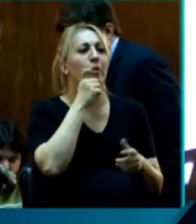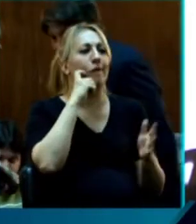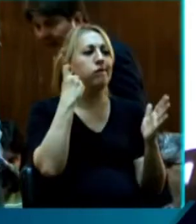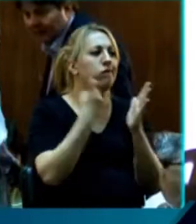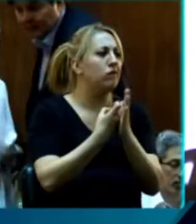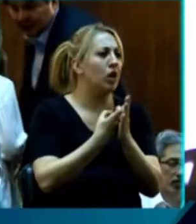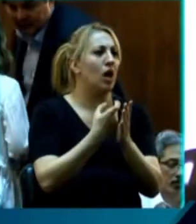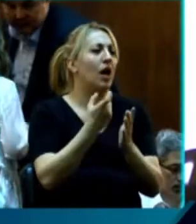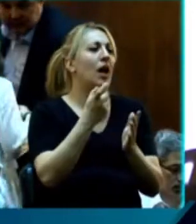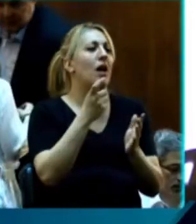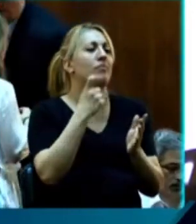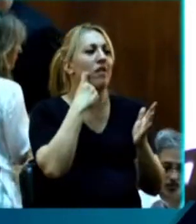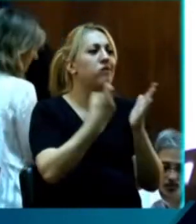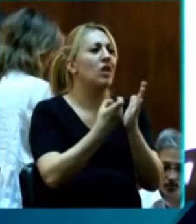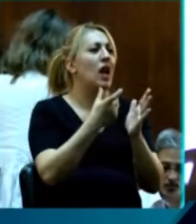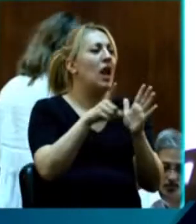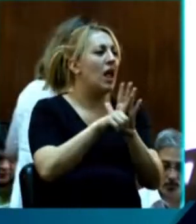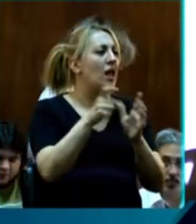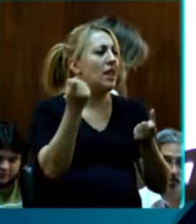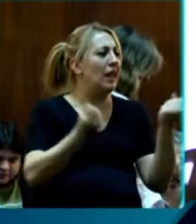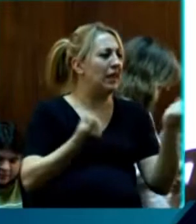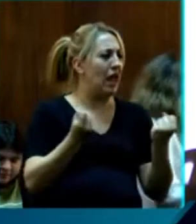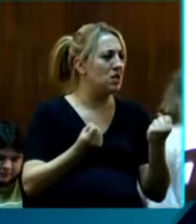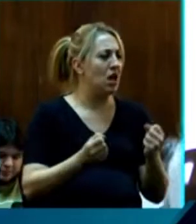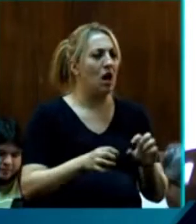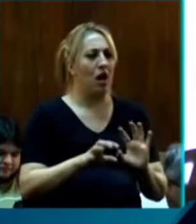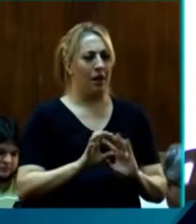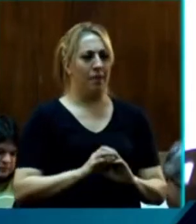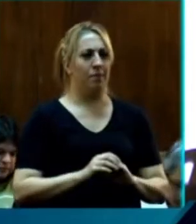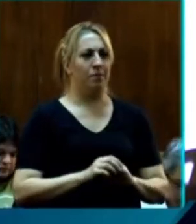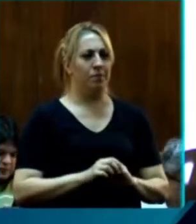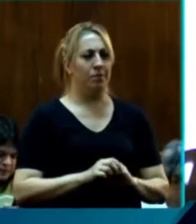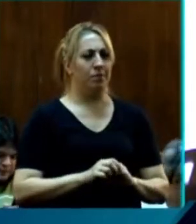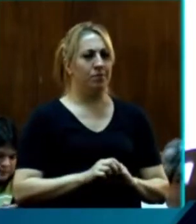de tránsito. Se refiere al conjunto del código contravencional.